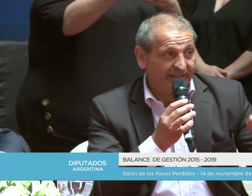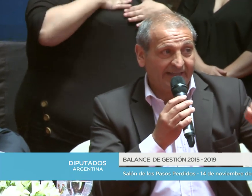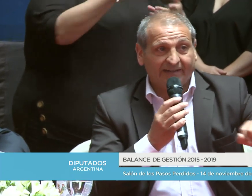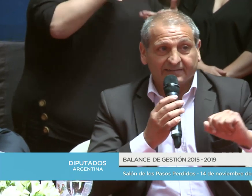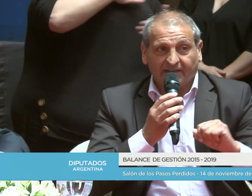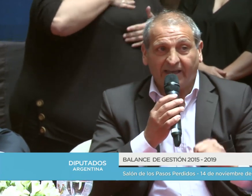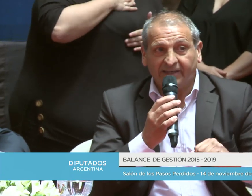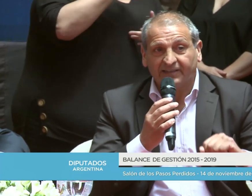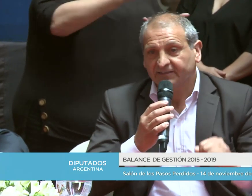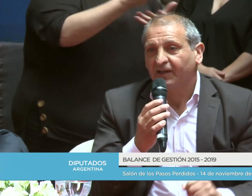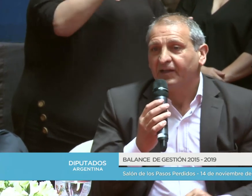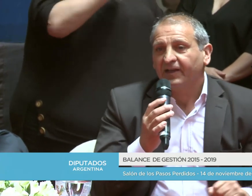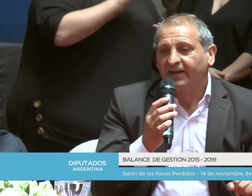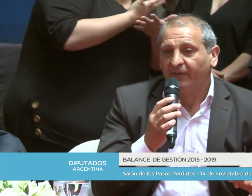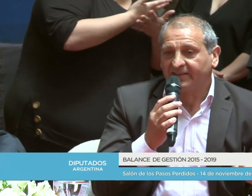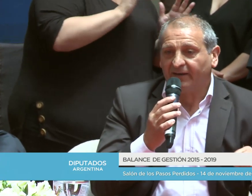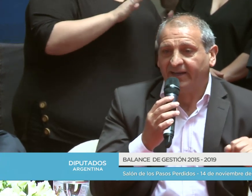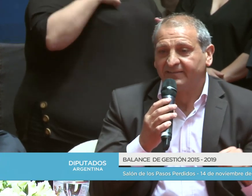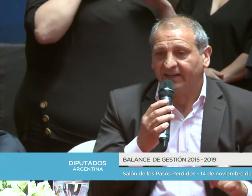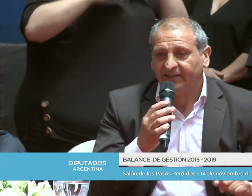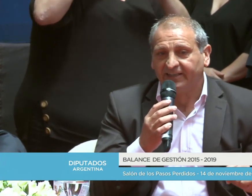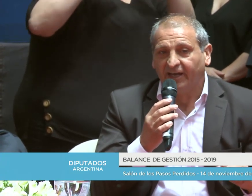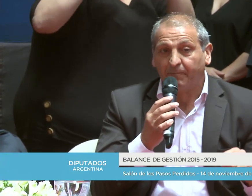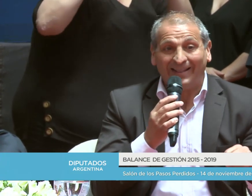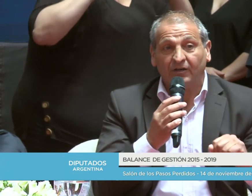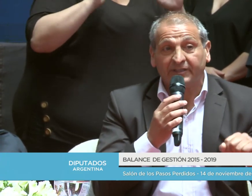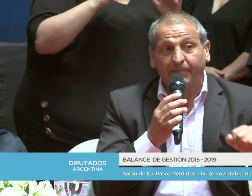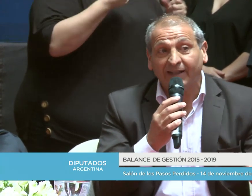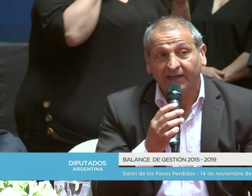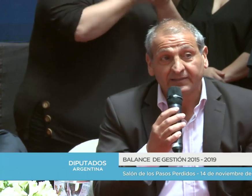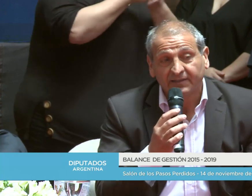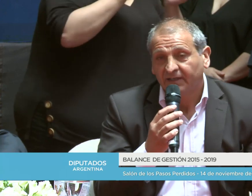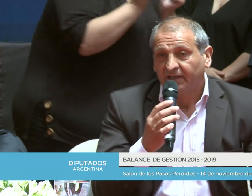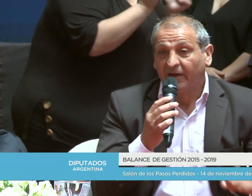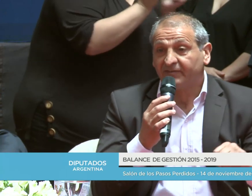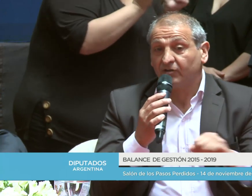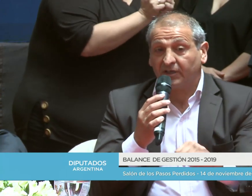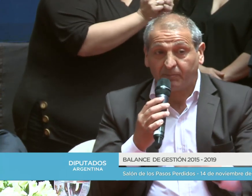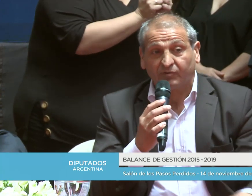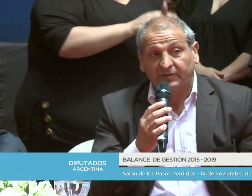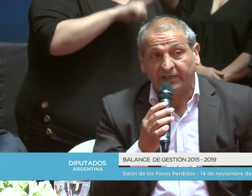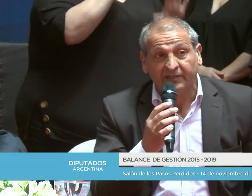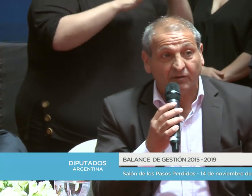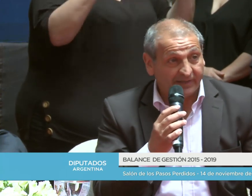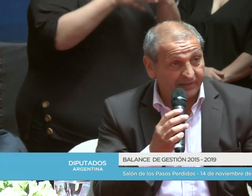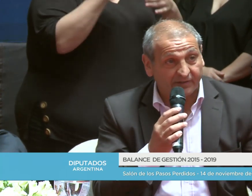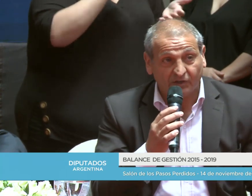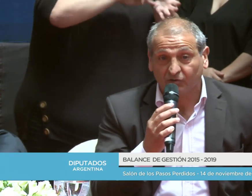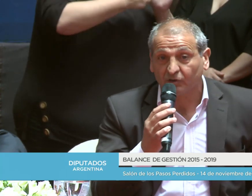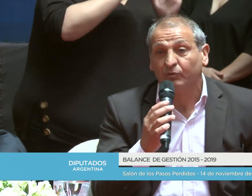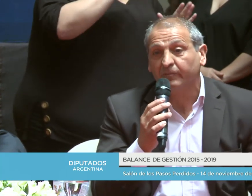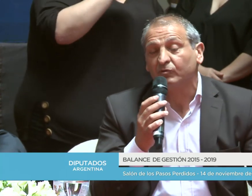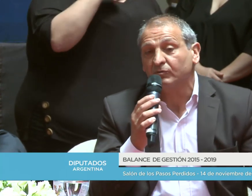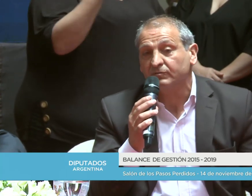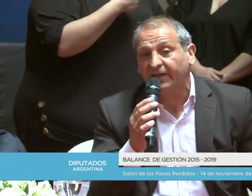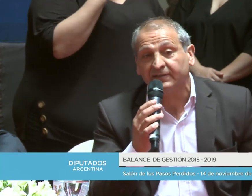otro y estar ahí, cabeza a cabeza, espalda contra espalda. Y a veces los equipos tienen inconvenientes y